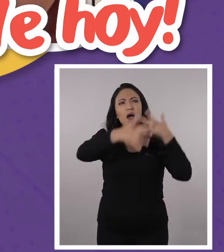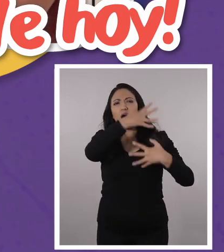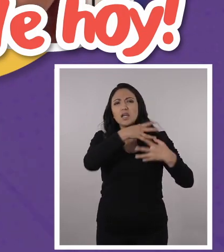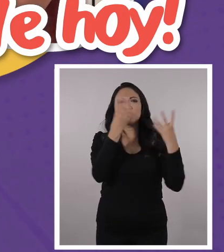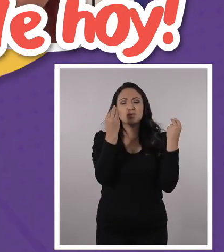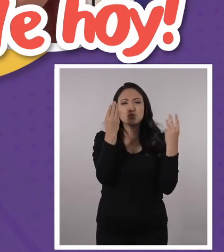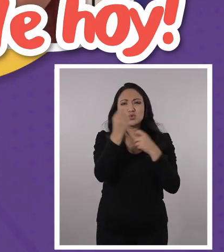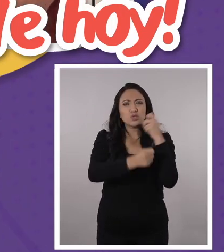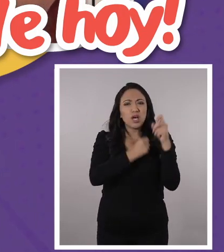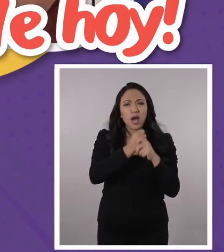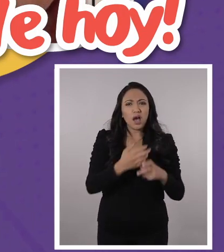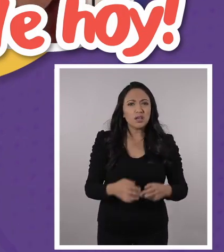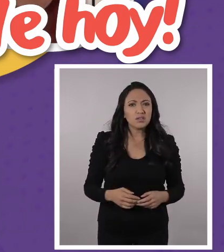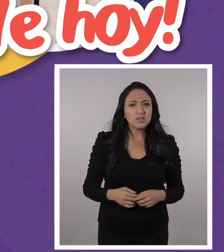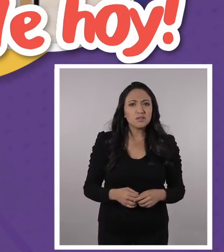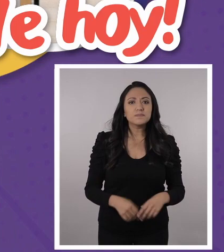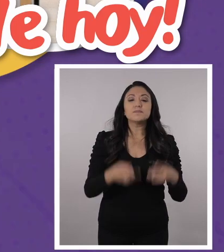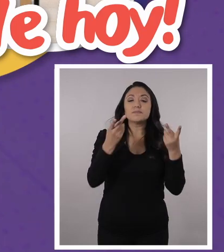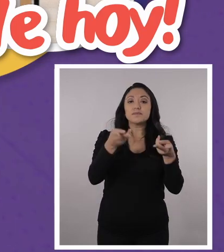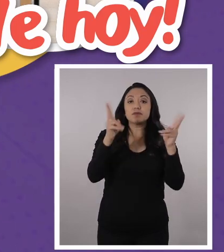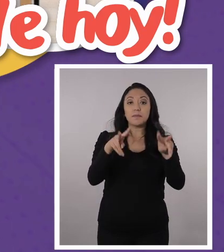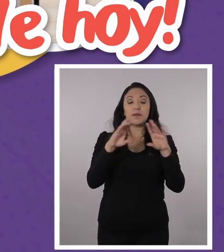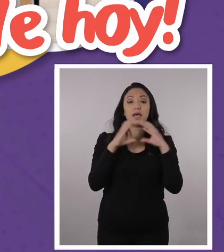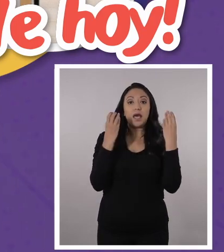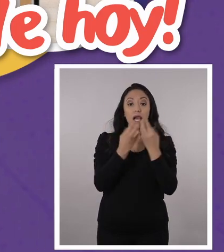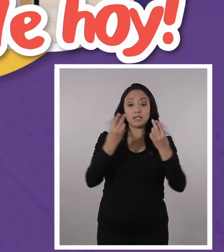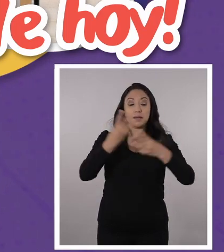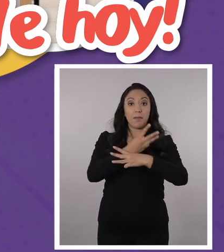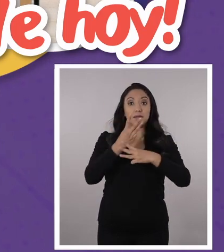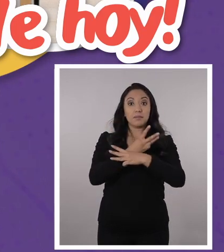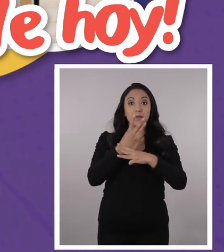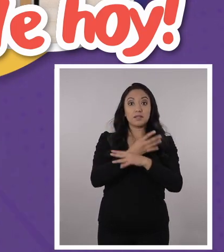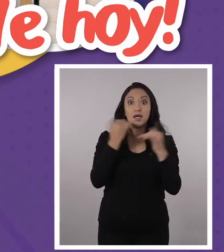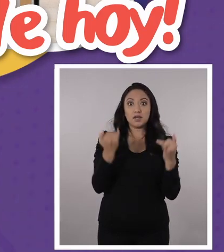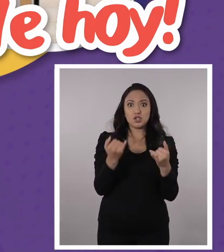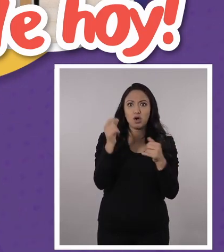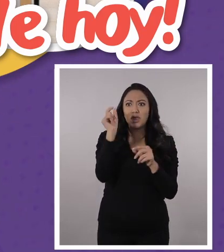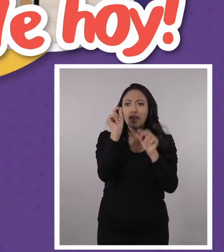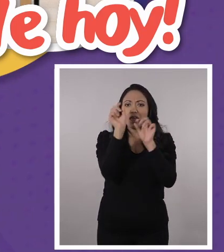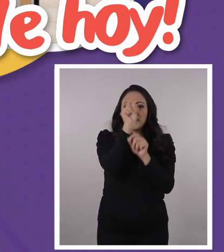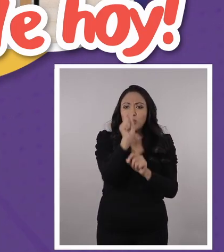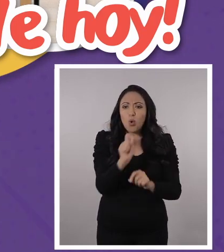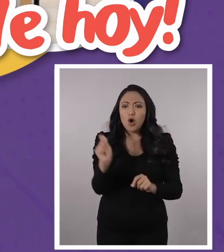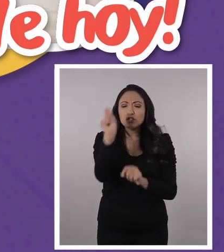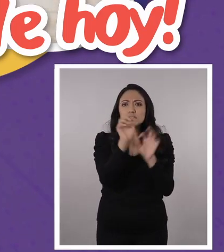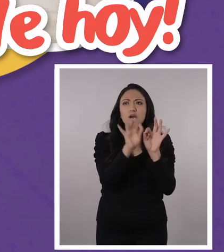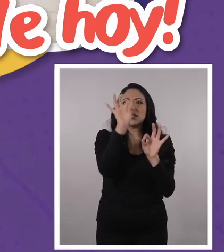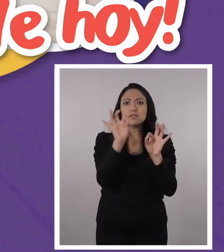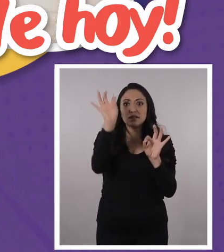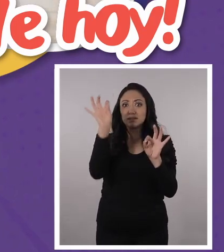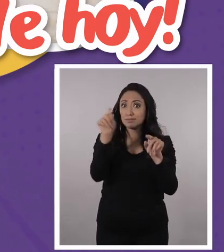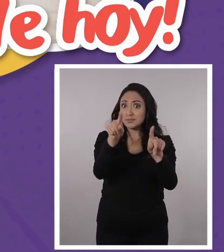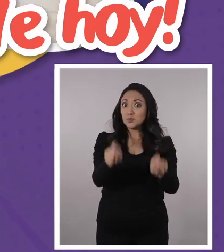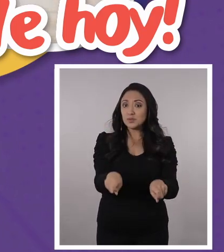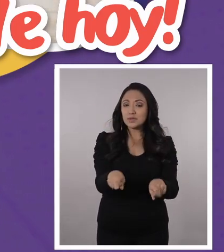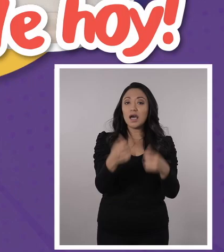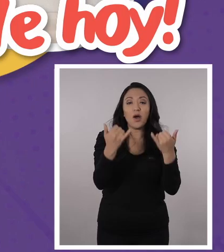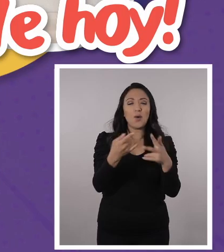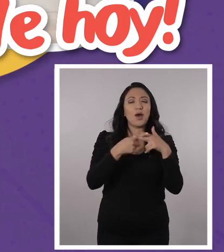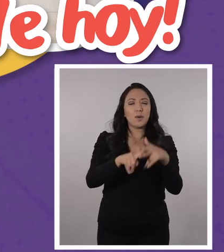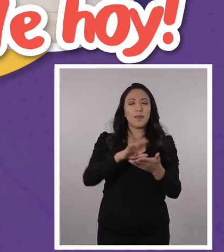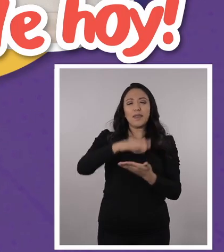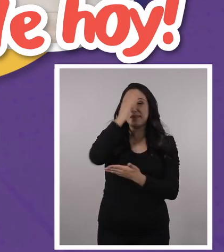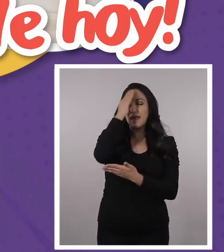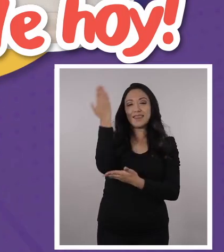hace miles o millones de años? Además, en la clase de mate vamos a hacer gráficos estadísticos. ¿Se animan? Pues